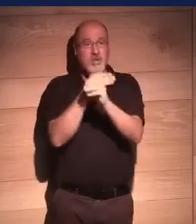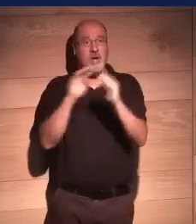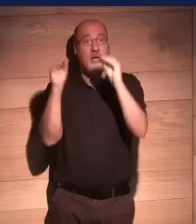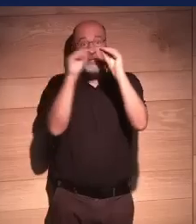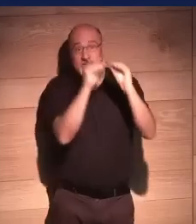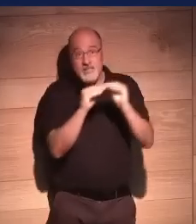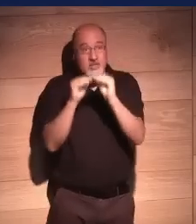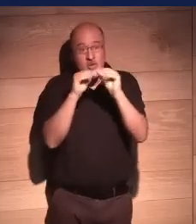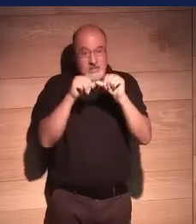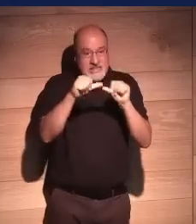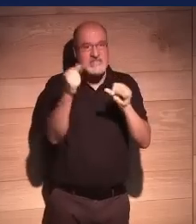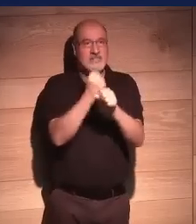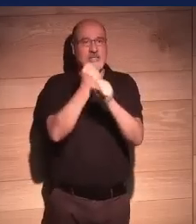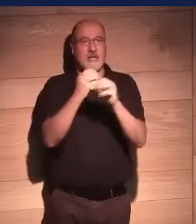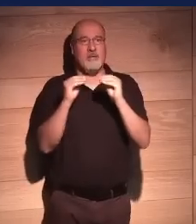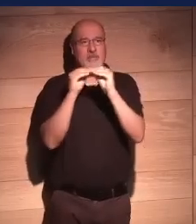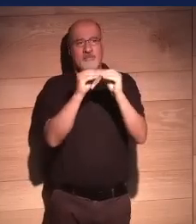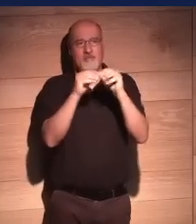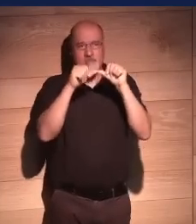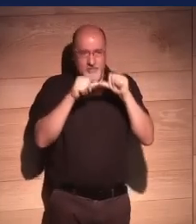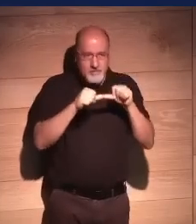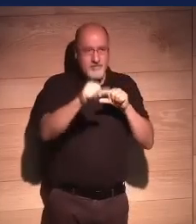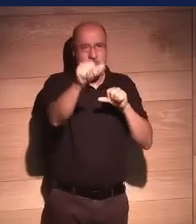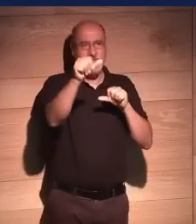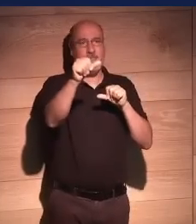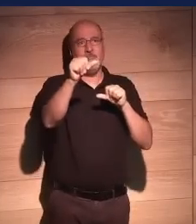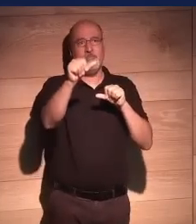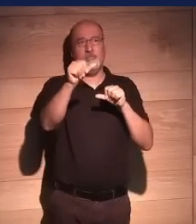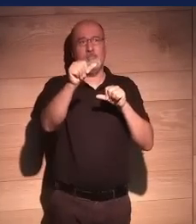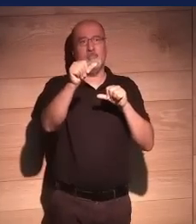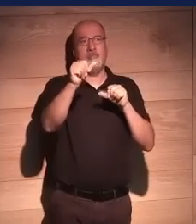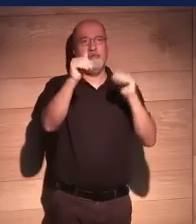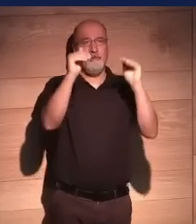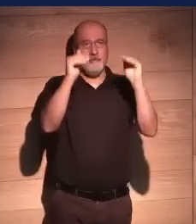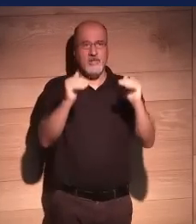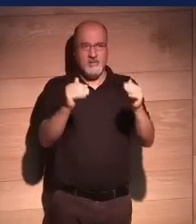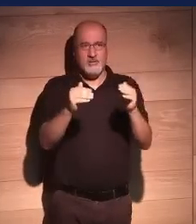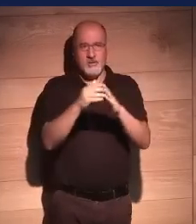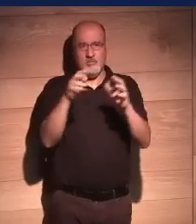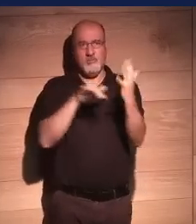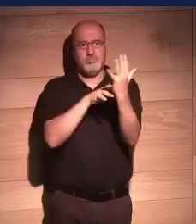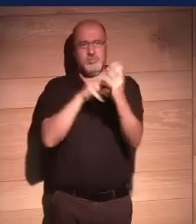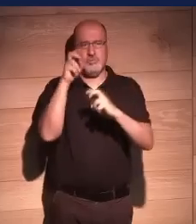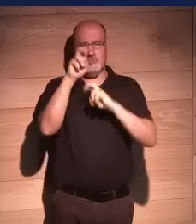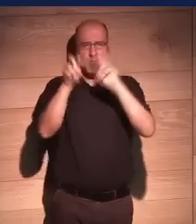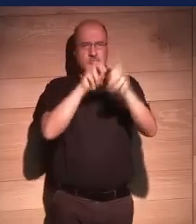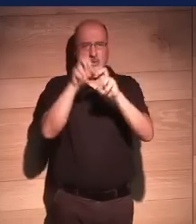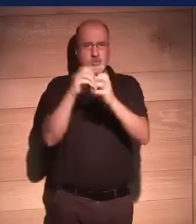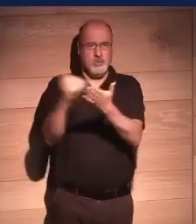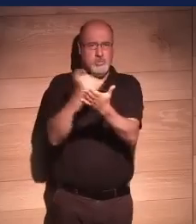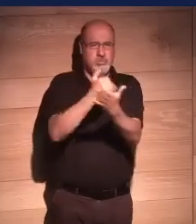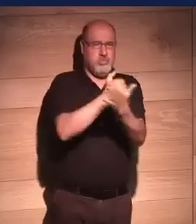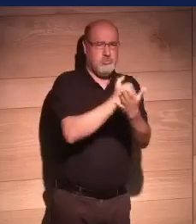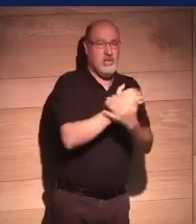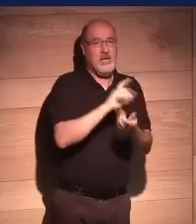todos ellos trabajen un poco menos o mucho menos con la computadora de decir esto me va a dar, esto me va a dar,